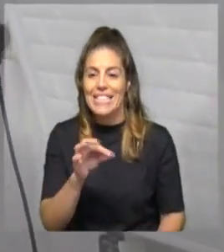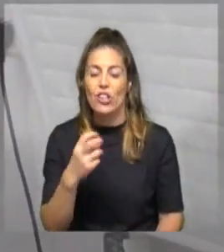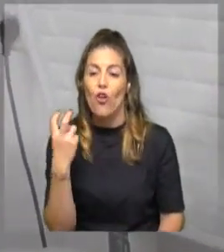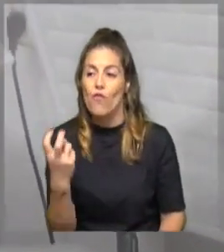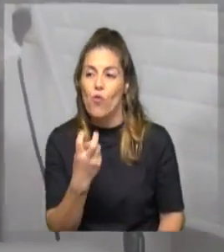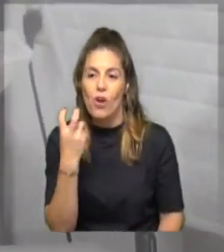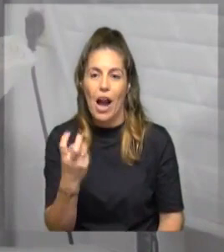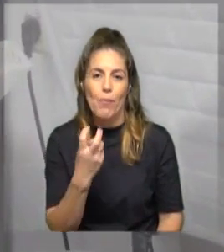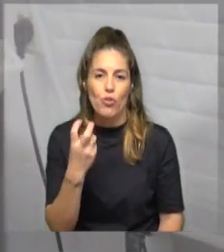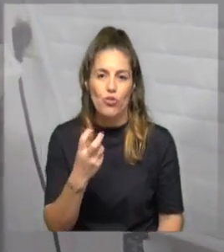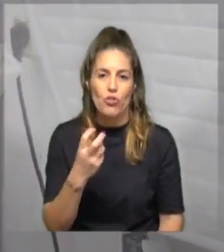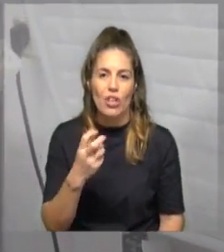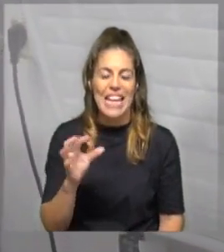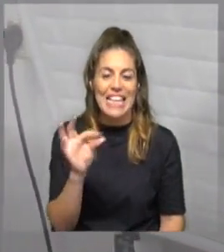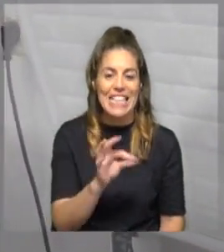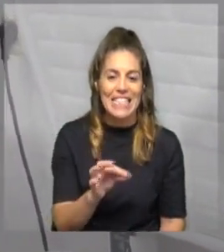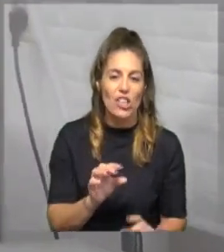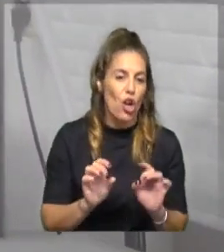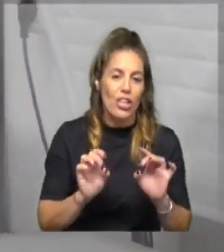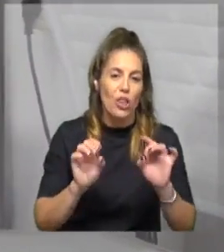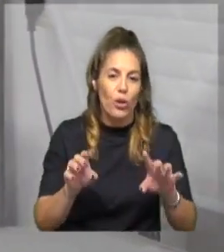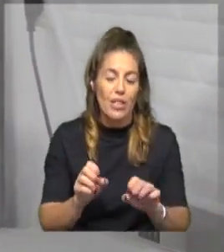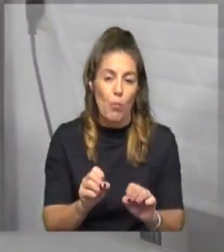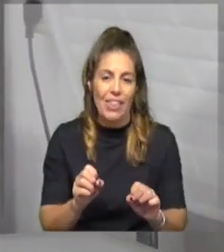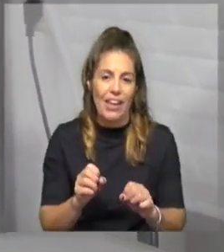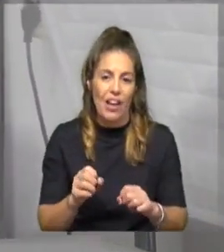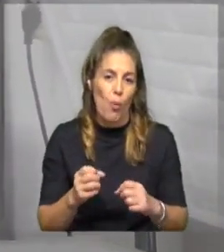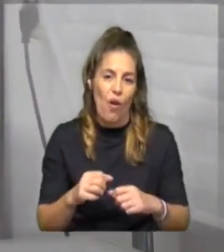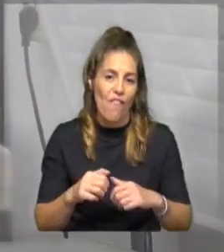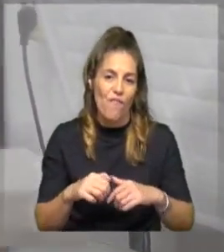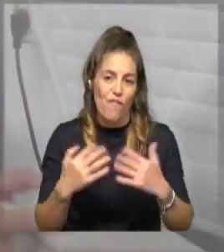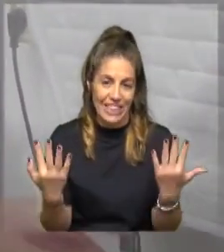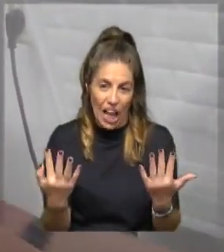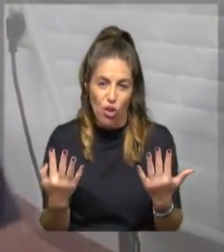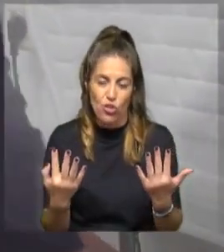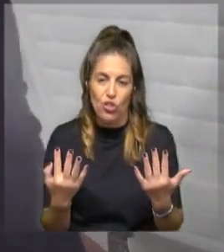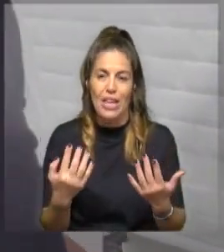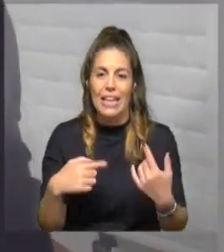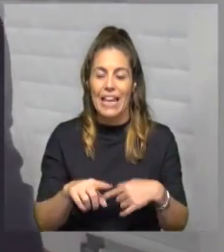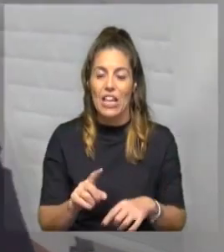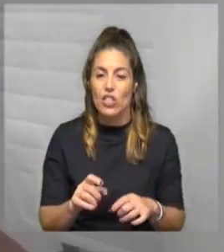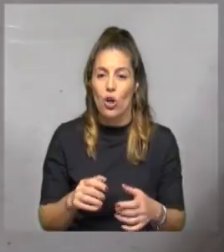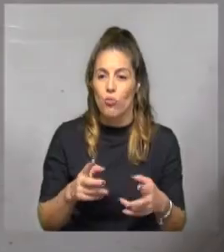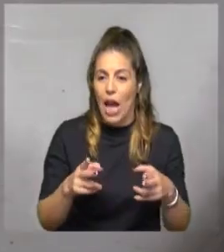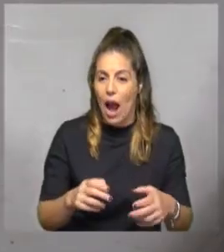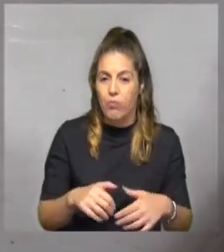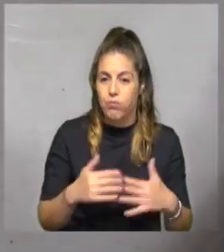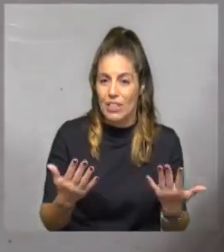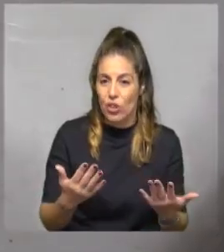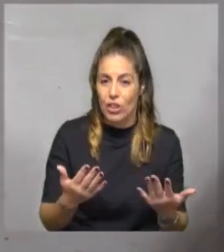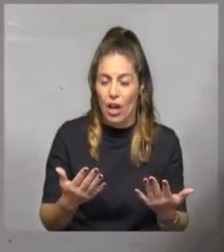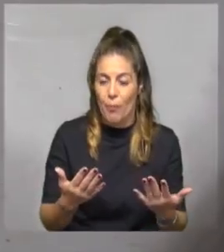insectos que en la naturaleza puedan estar infectados, naturalmente infectados. En caso que haya una epizotia, como